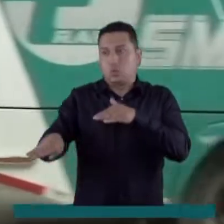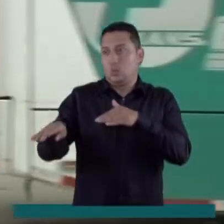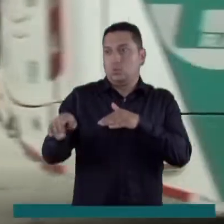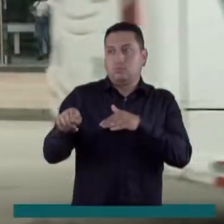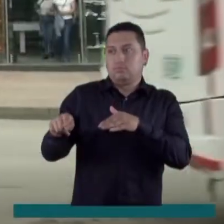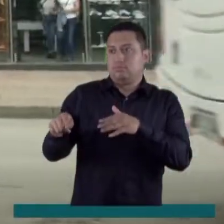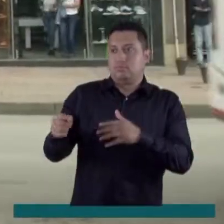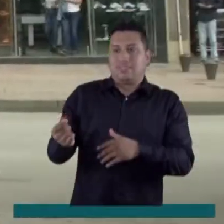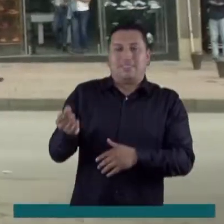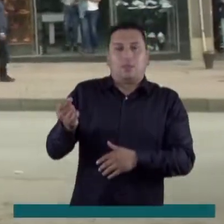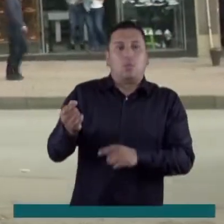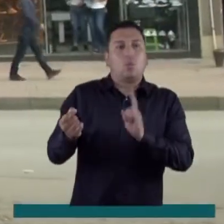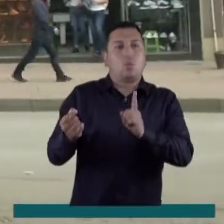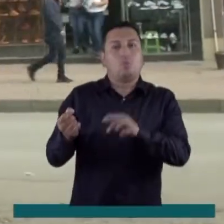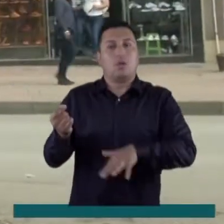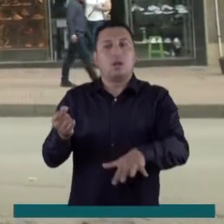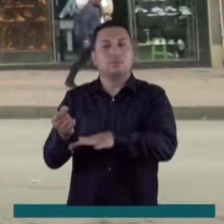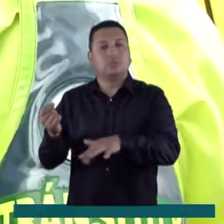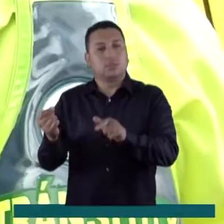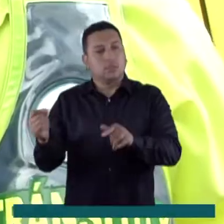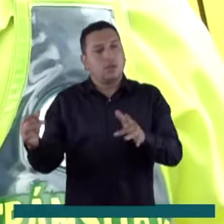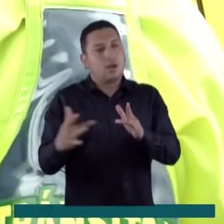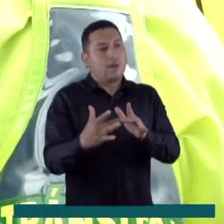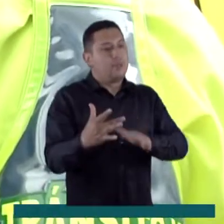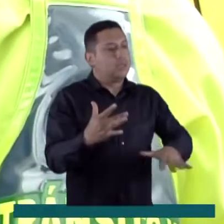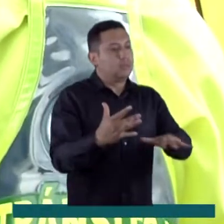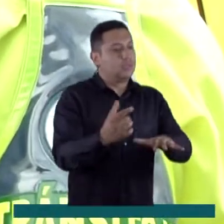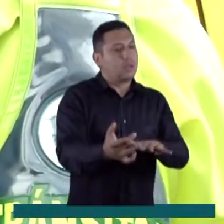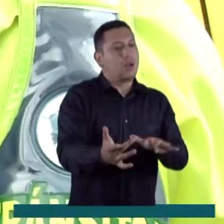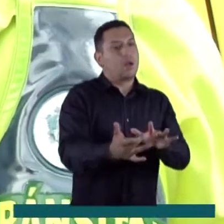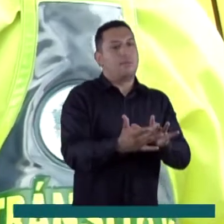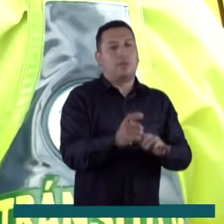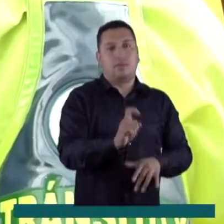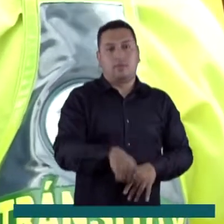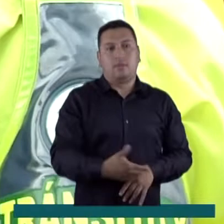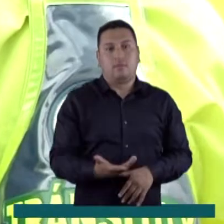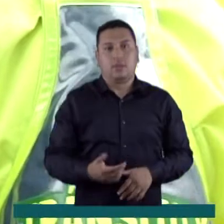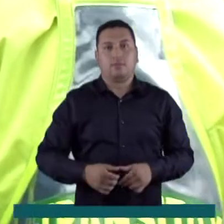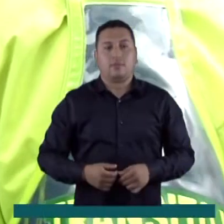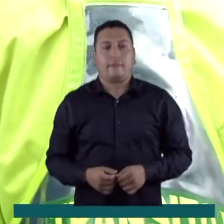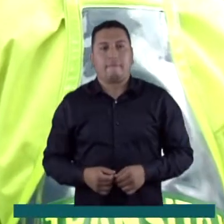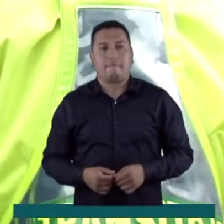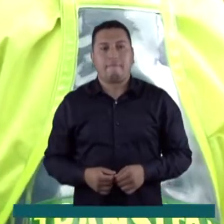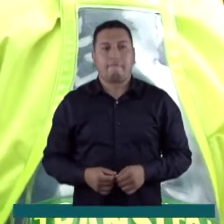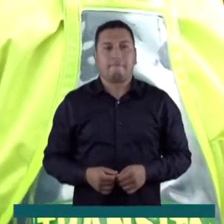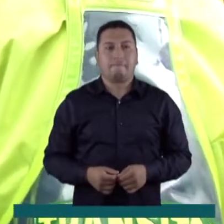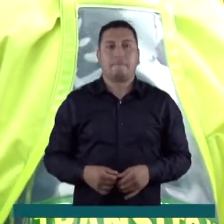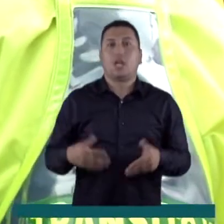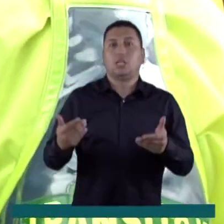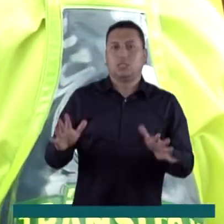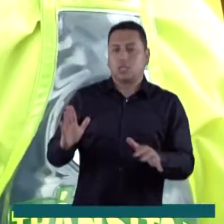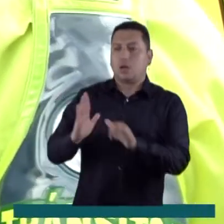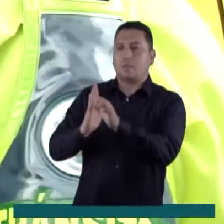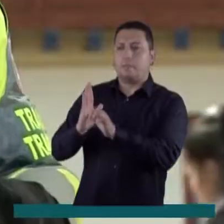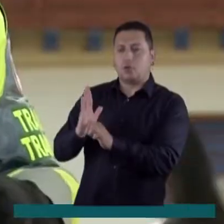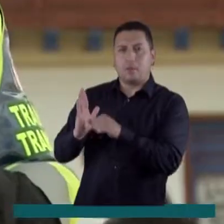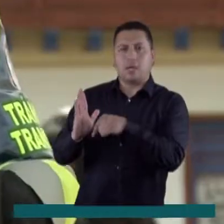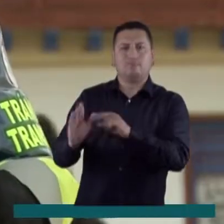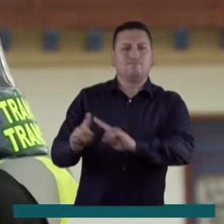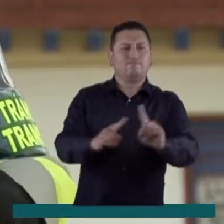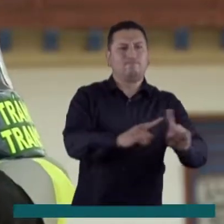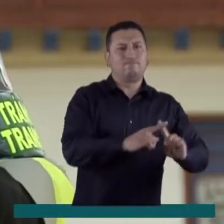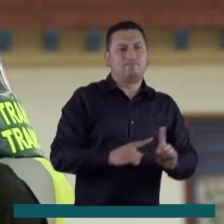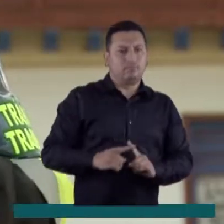mucho trancón por culpa de eso, porque no utilizan los espacios adecuados para este tipo de cosas. Ya tenemos varios